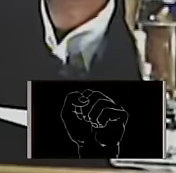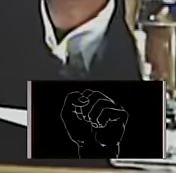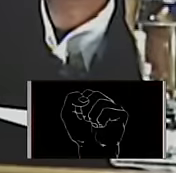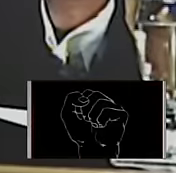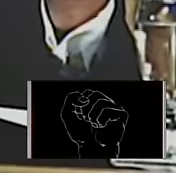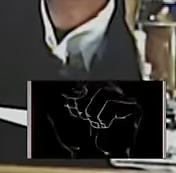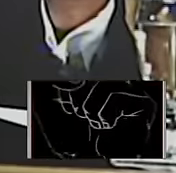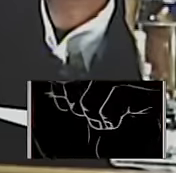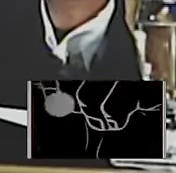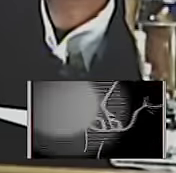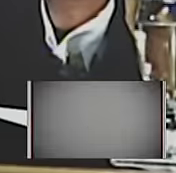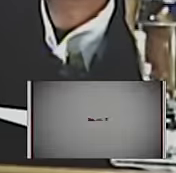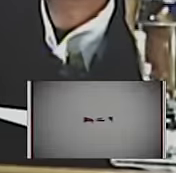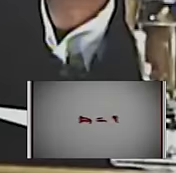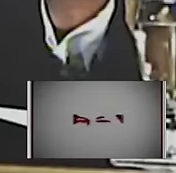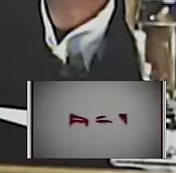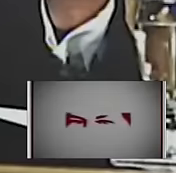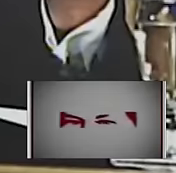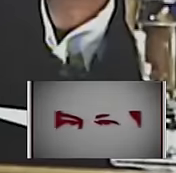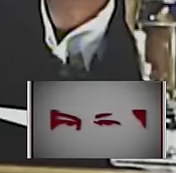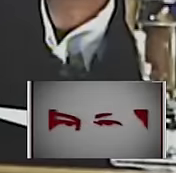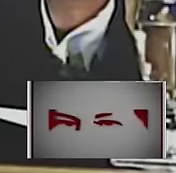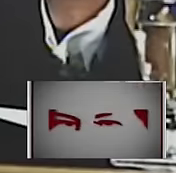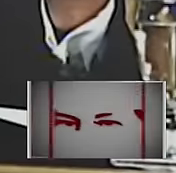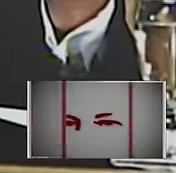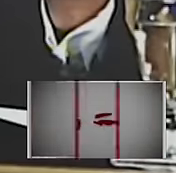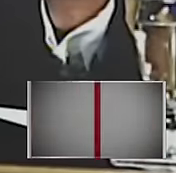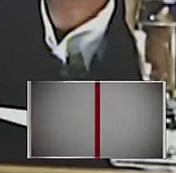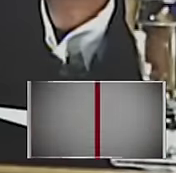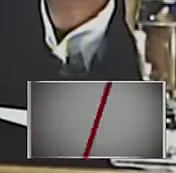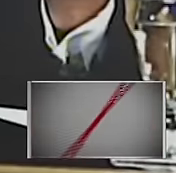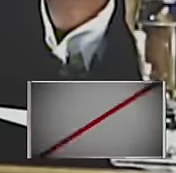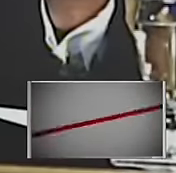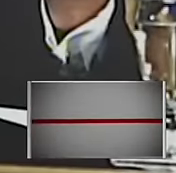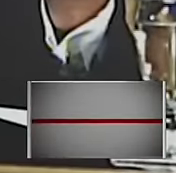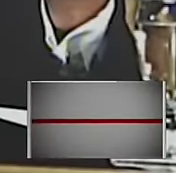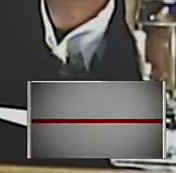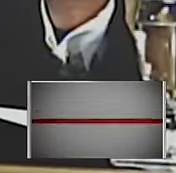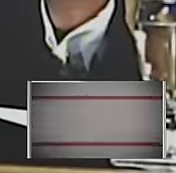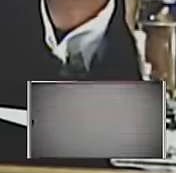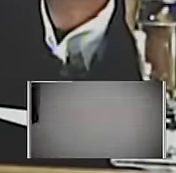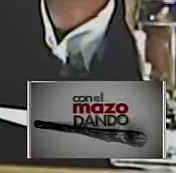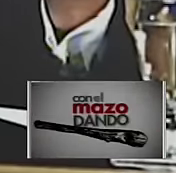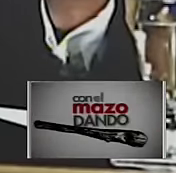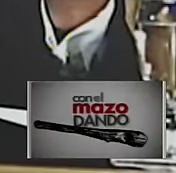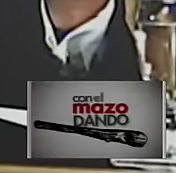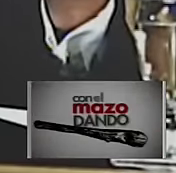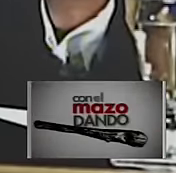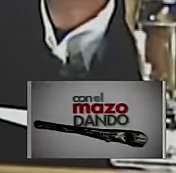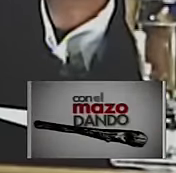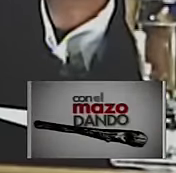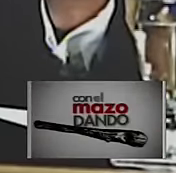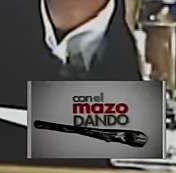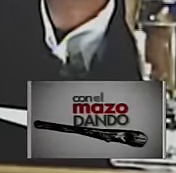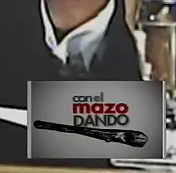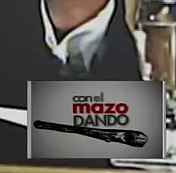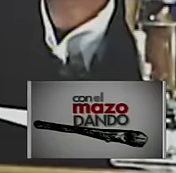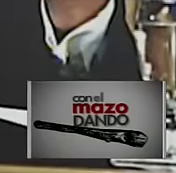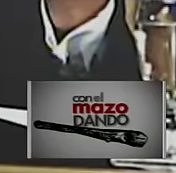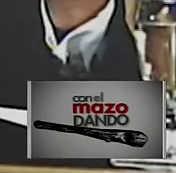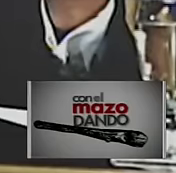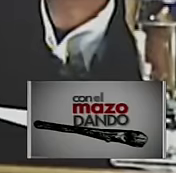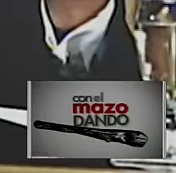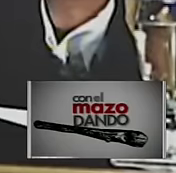del tecnofascismo, del fascismo digital, el nombre que le quieran poner. Pero es el uso de las tecnologías digitales para tratar de